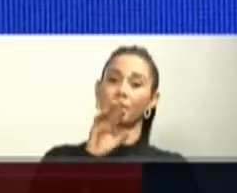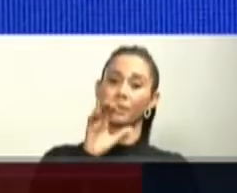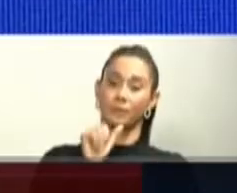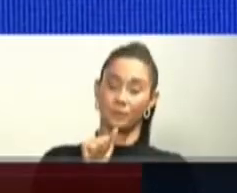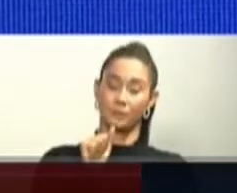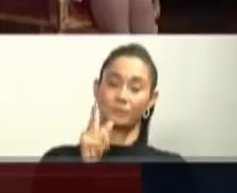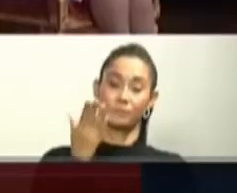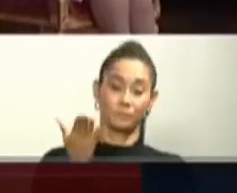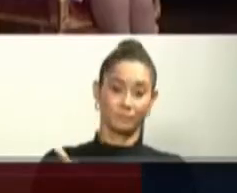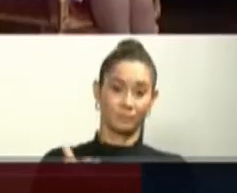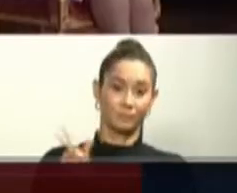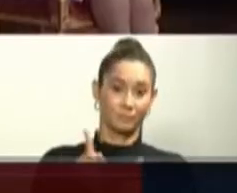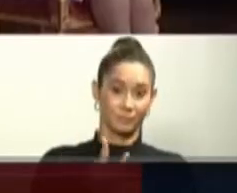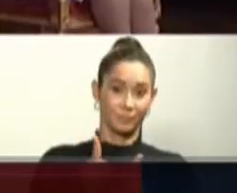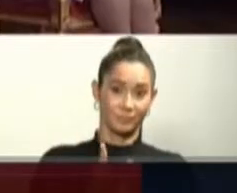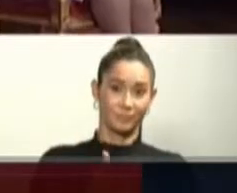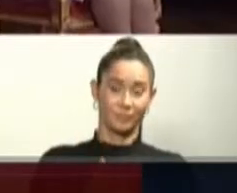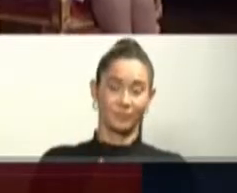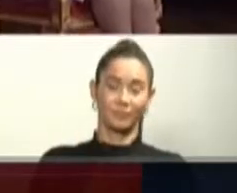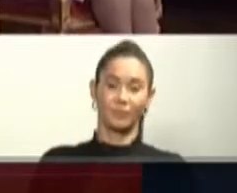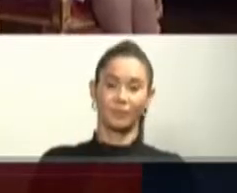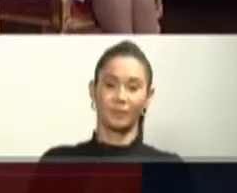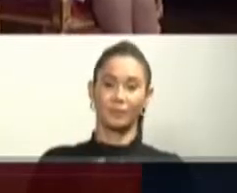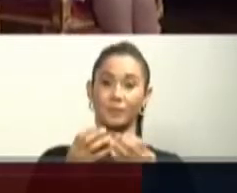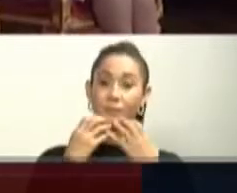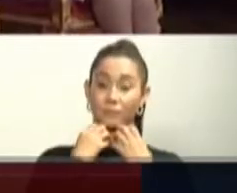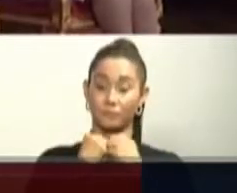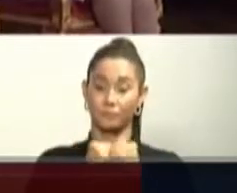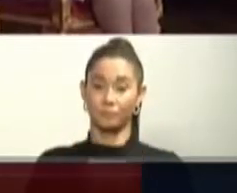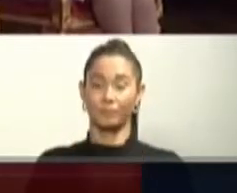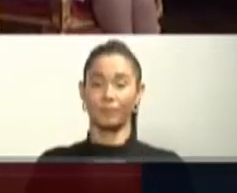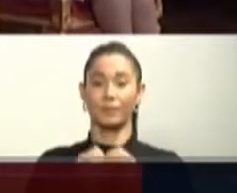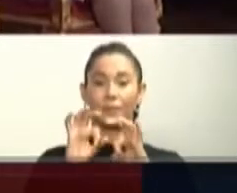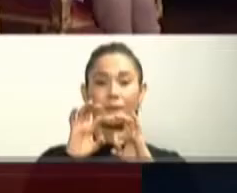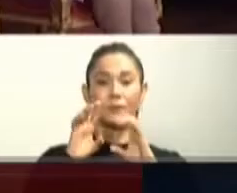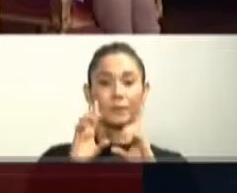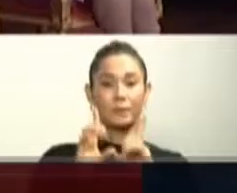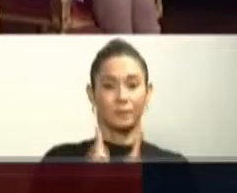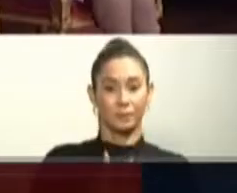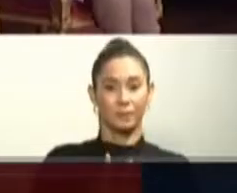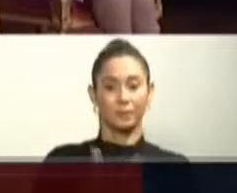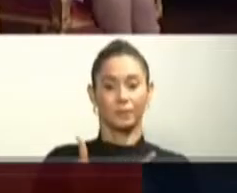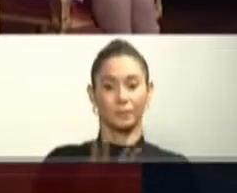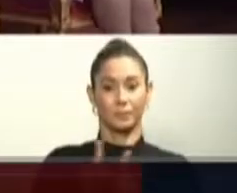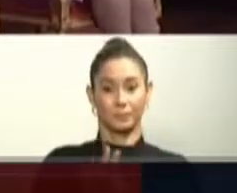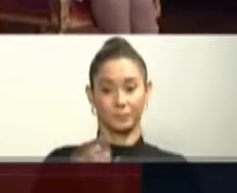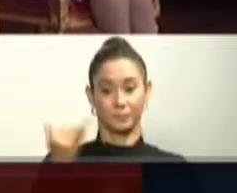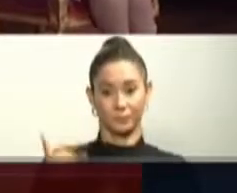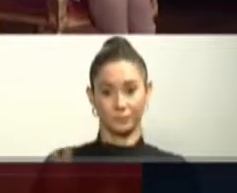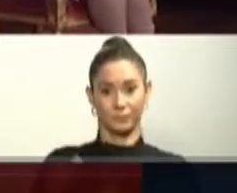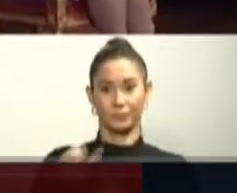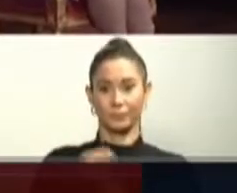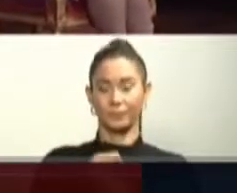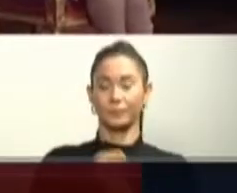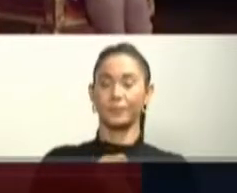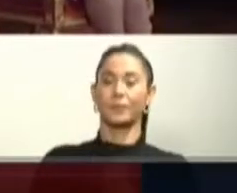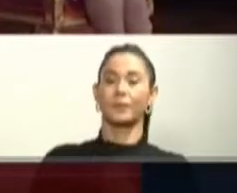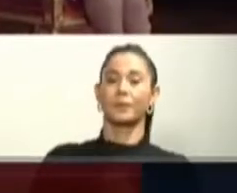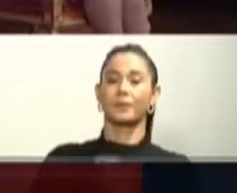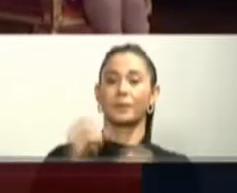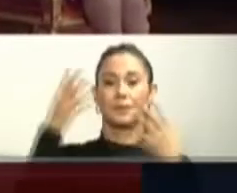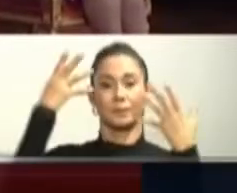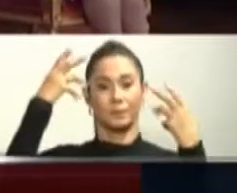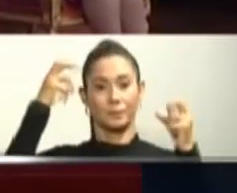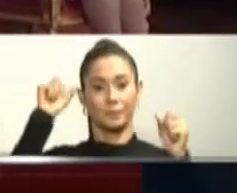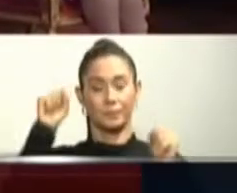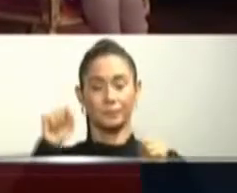también amante de la educación, por eso está en la ocupación de